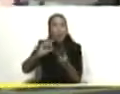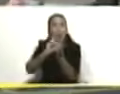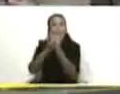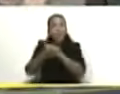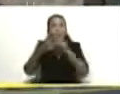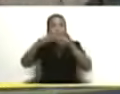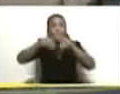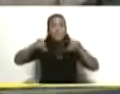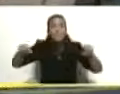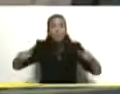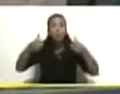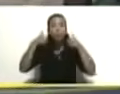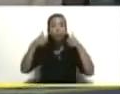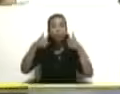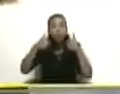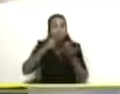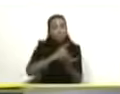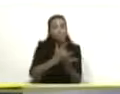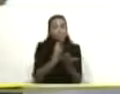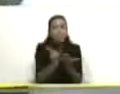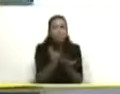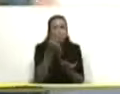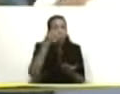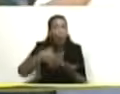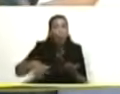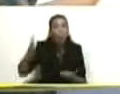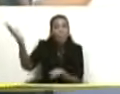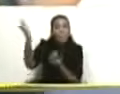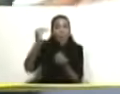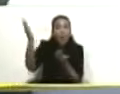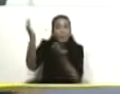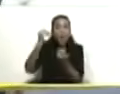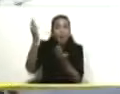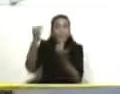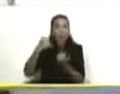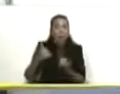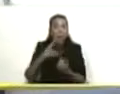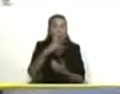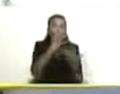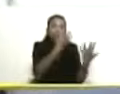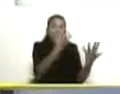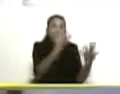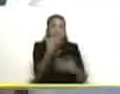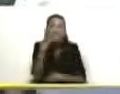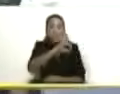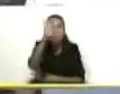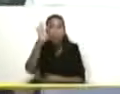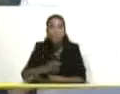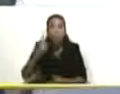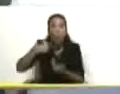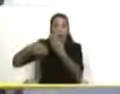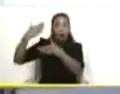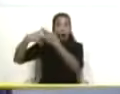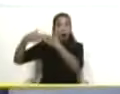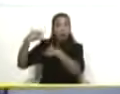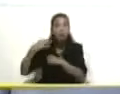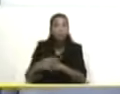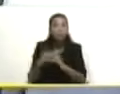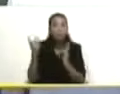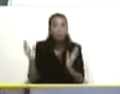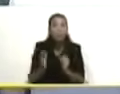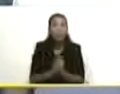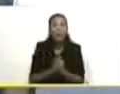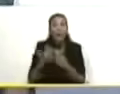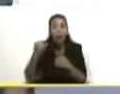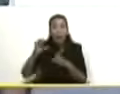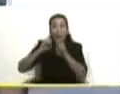de una Venezuela de agricultura de puertos, que importaba 85% de todo y que